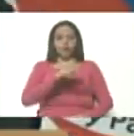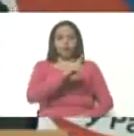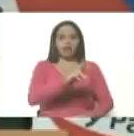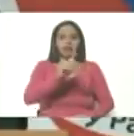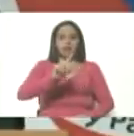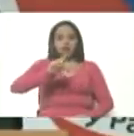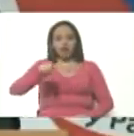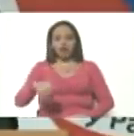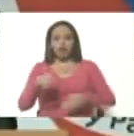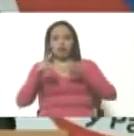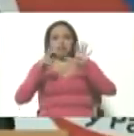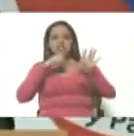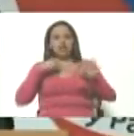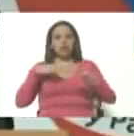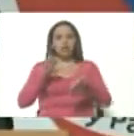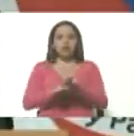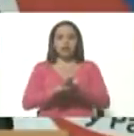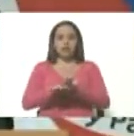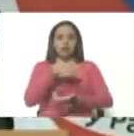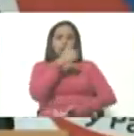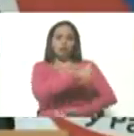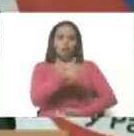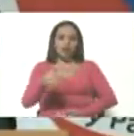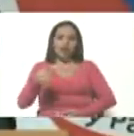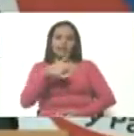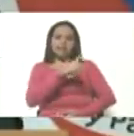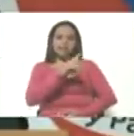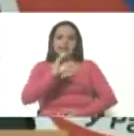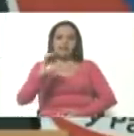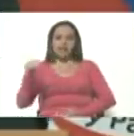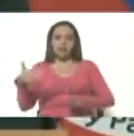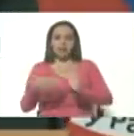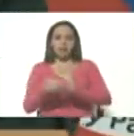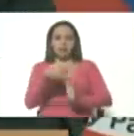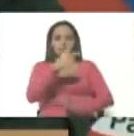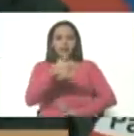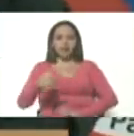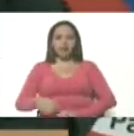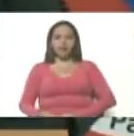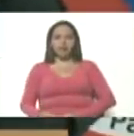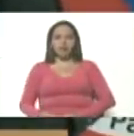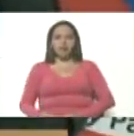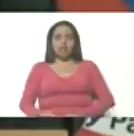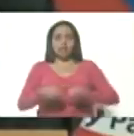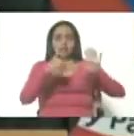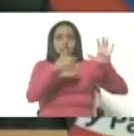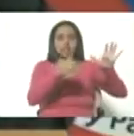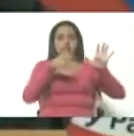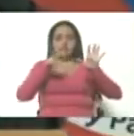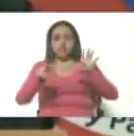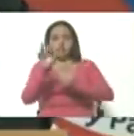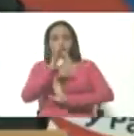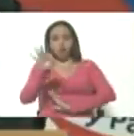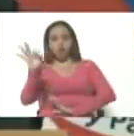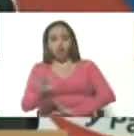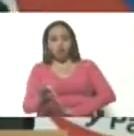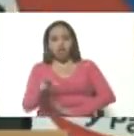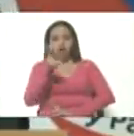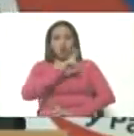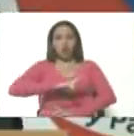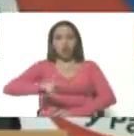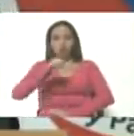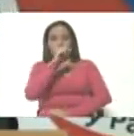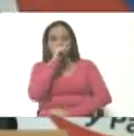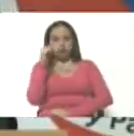21.7 muertes por cada 100.000 habitantes. Y el 67% por consumo